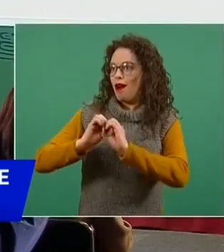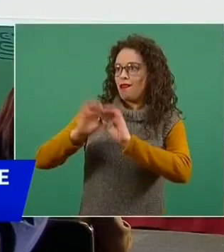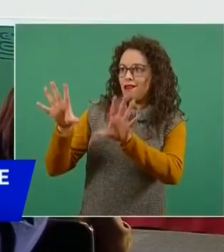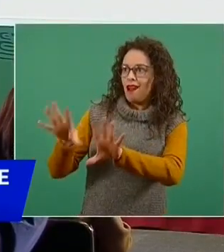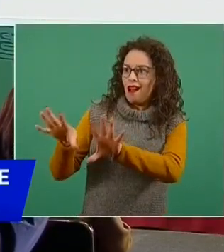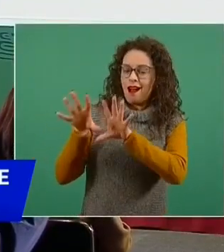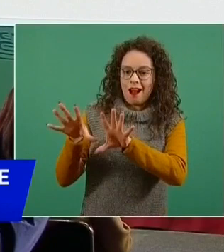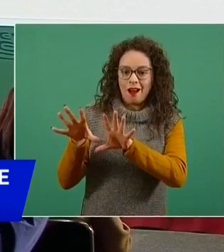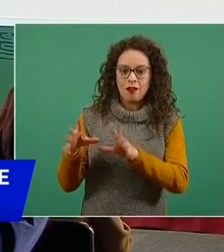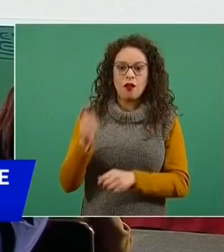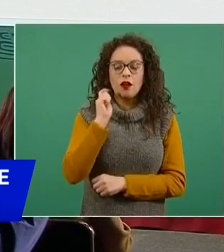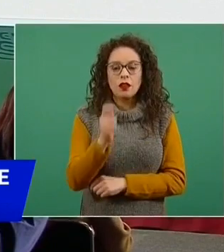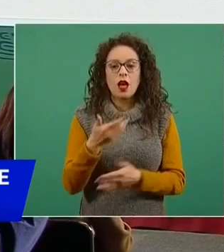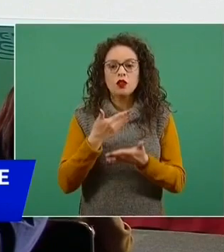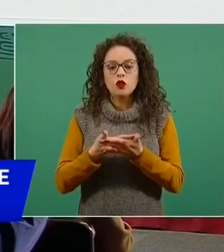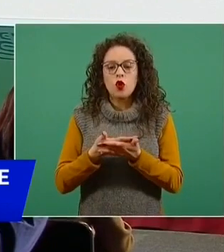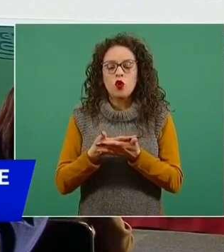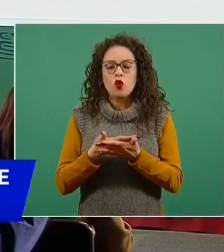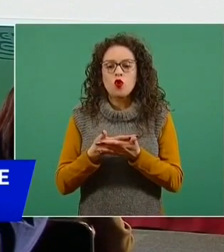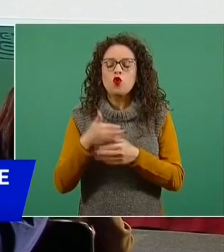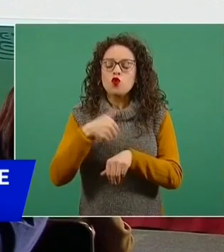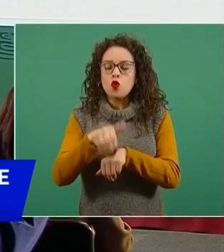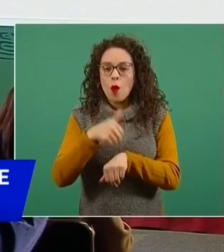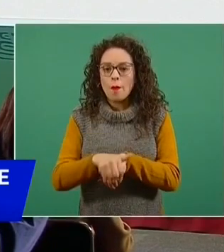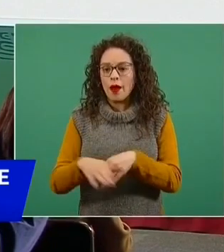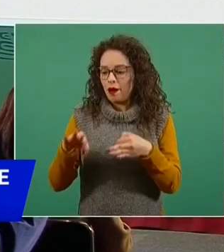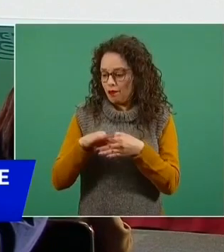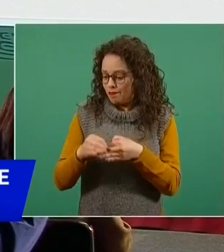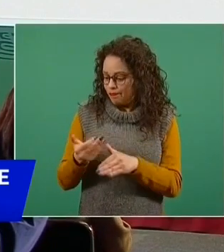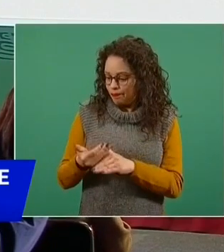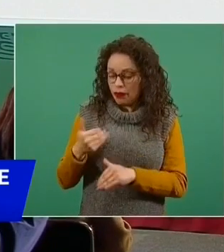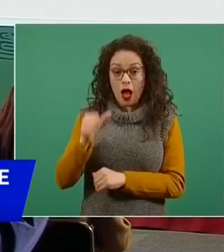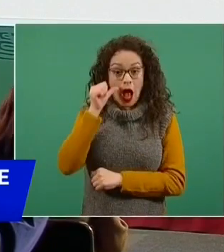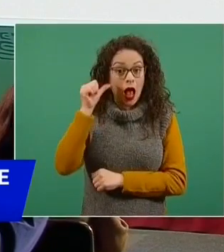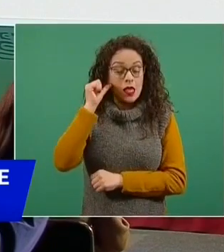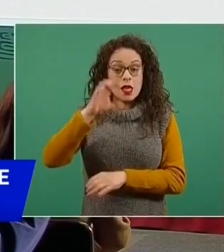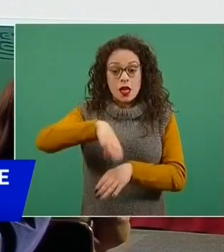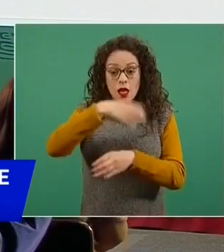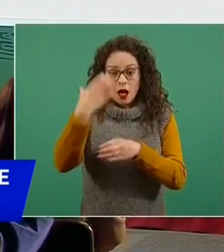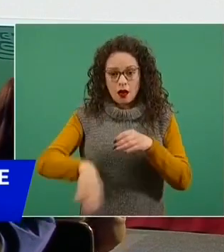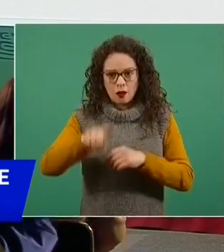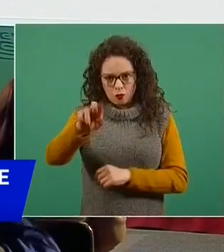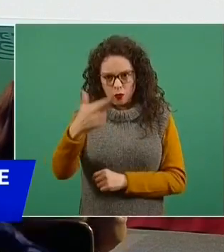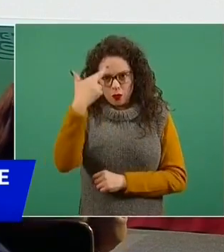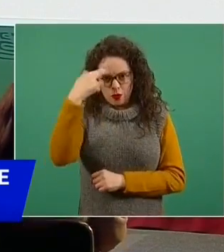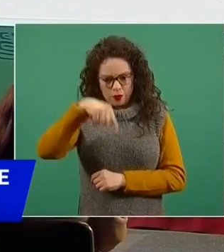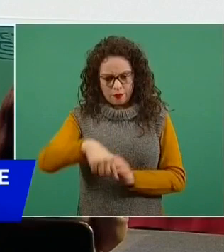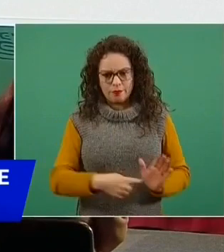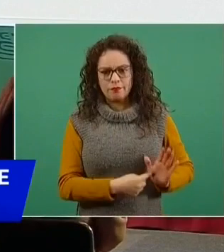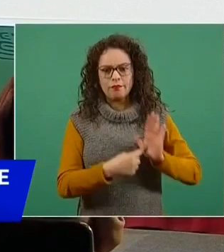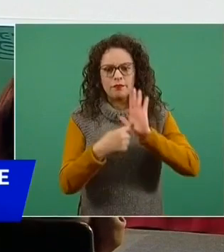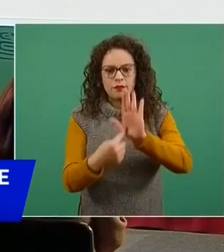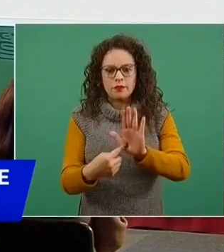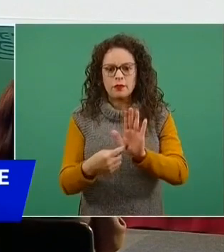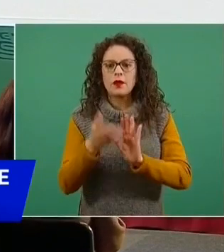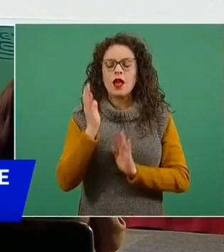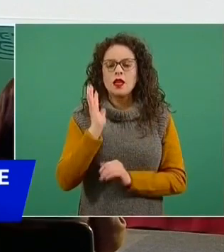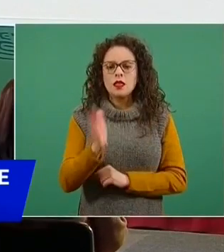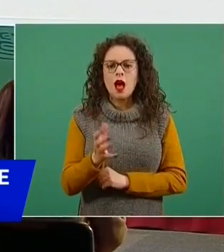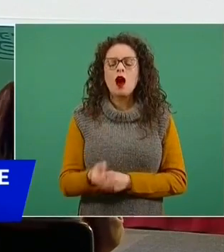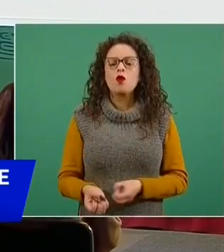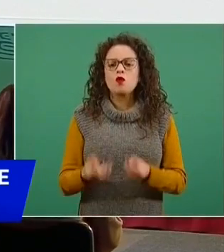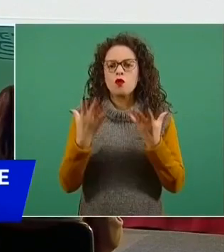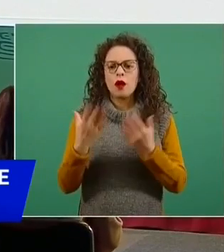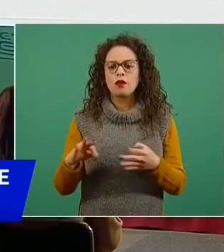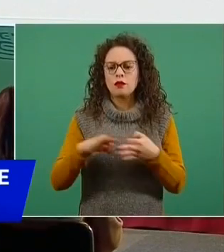número más reciente de aplicación, que ayer se terminaron. Recordarán que presentamos aquí en la conferencia que se habían logrado apenas un poco más